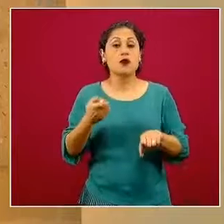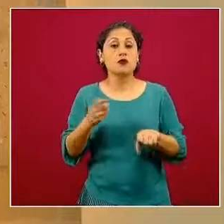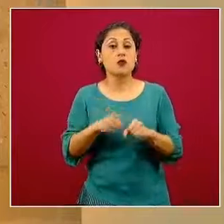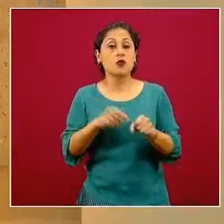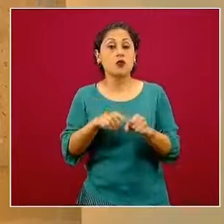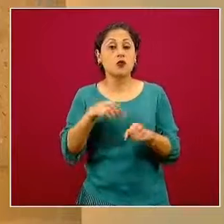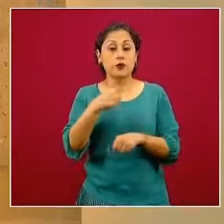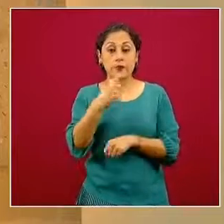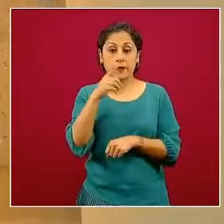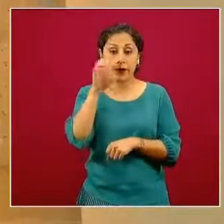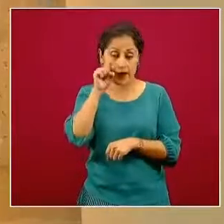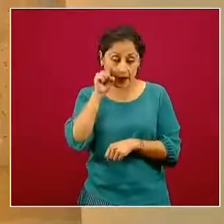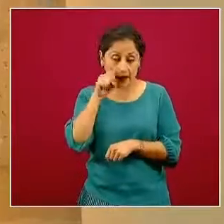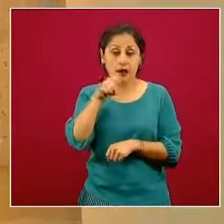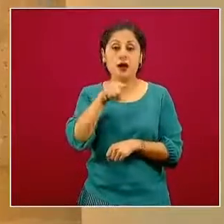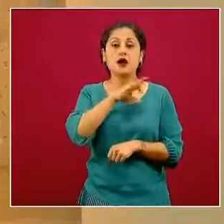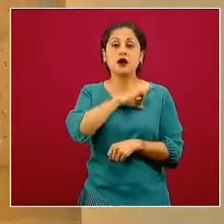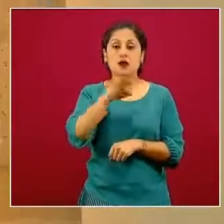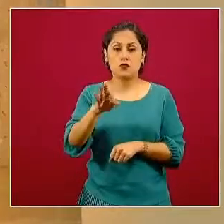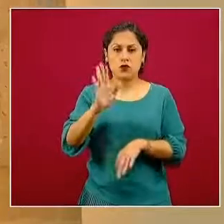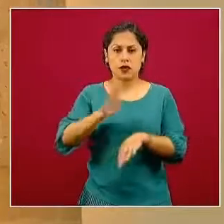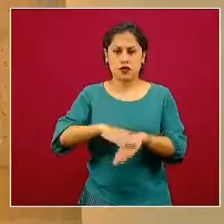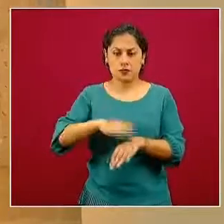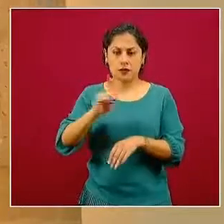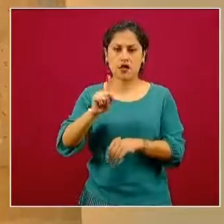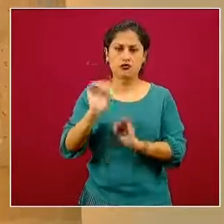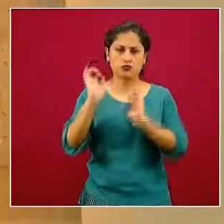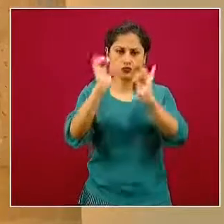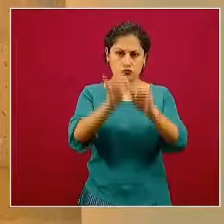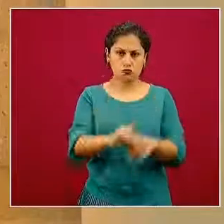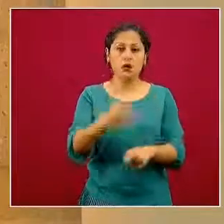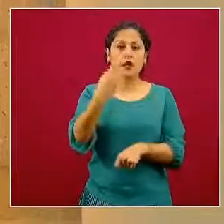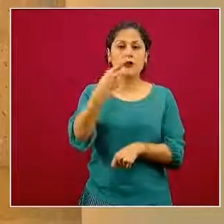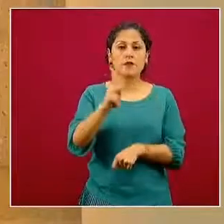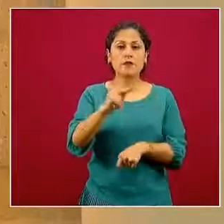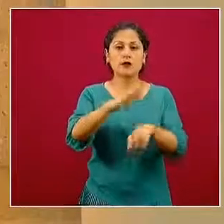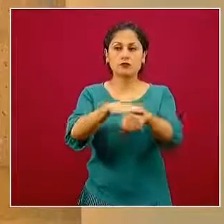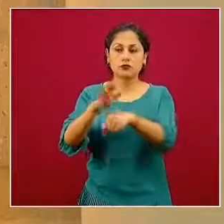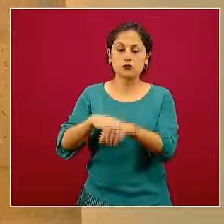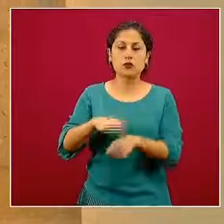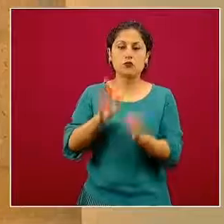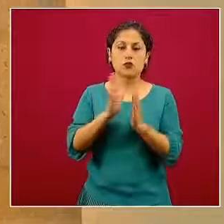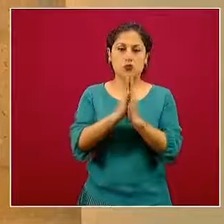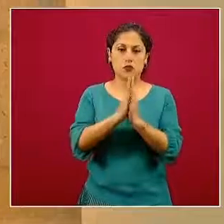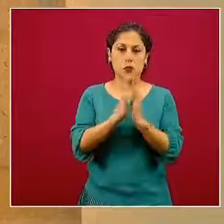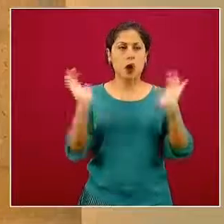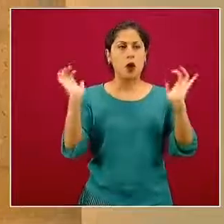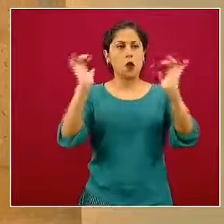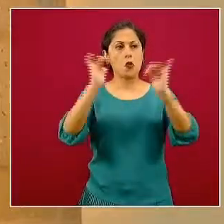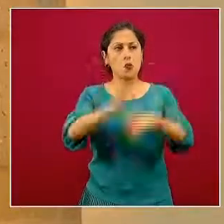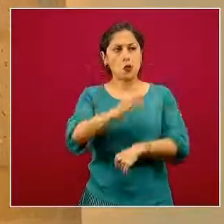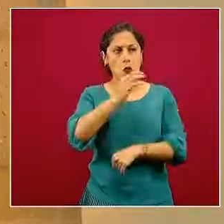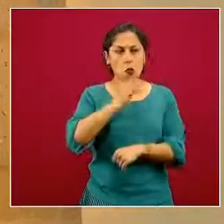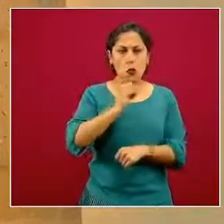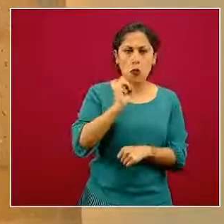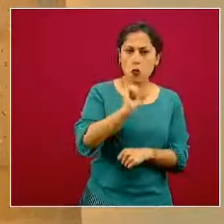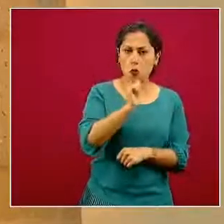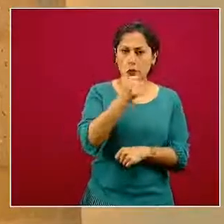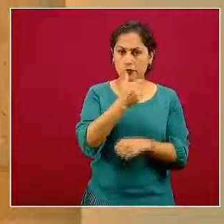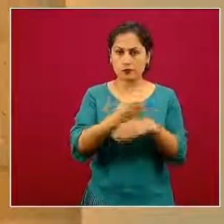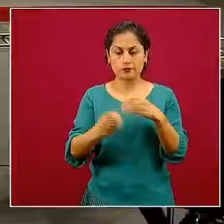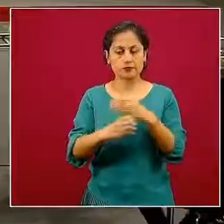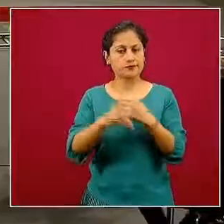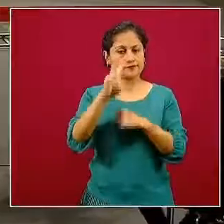misma indicación, y se pide a la población no realizar eventos ni congregaciones en este tipo de